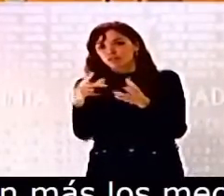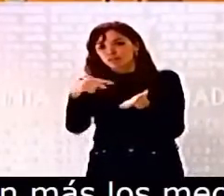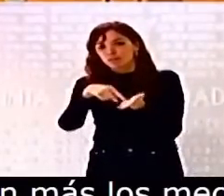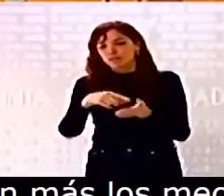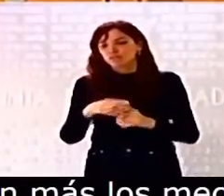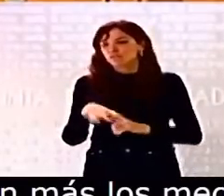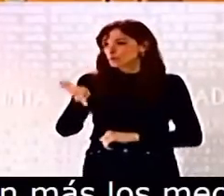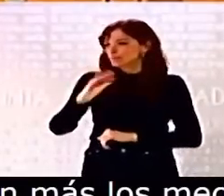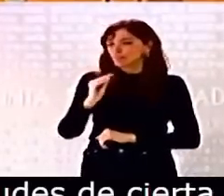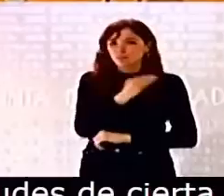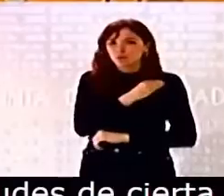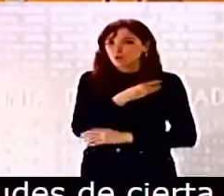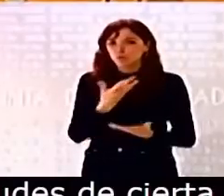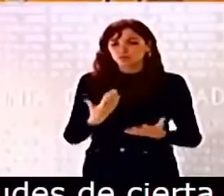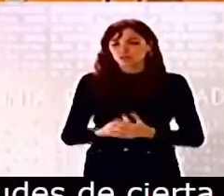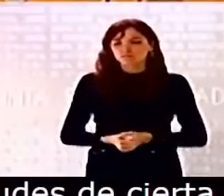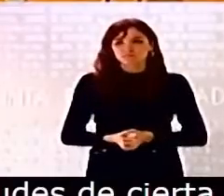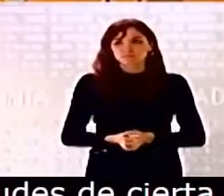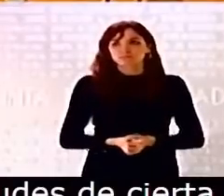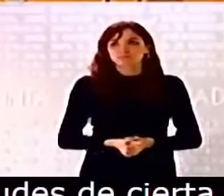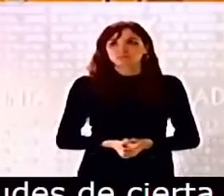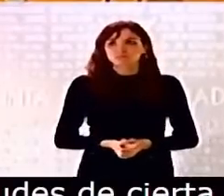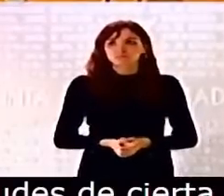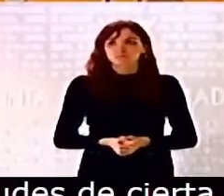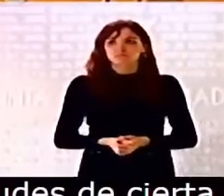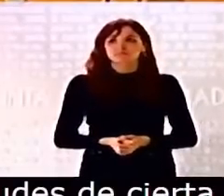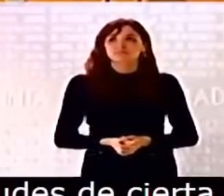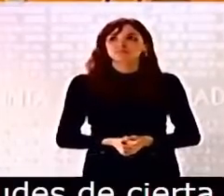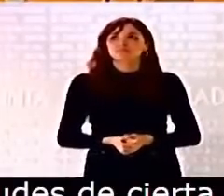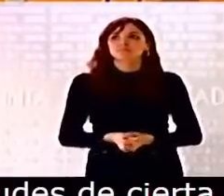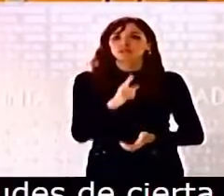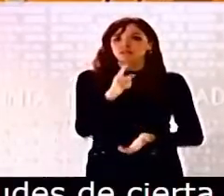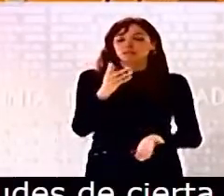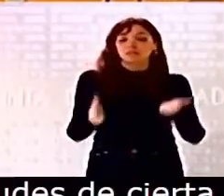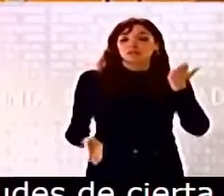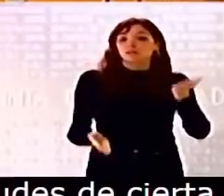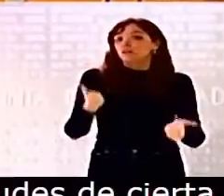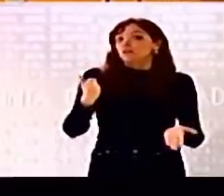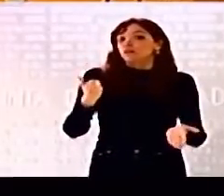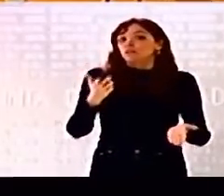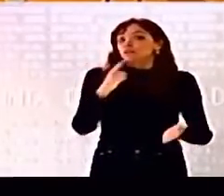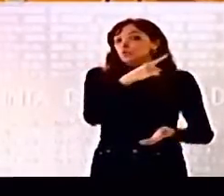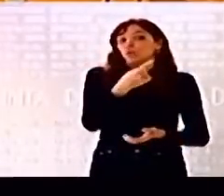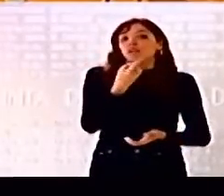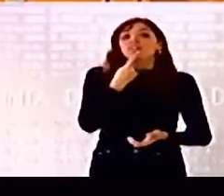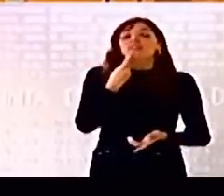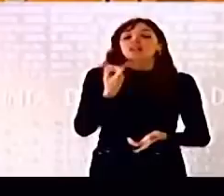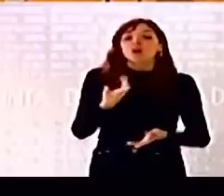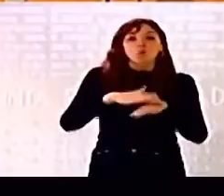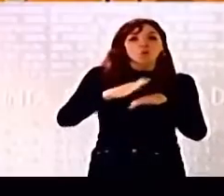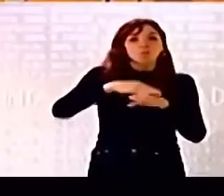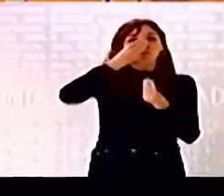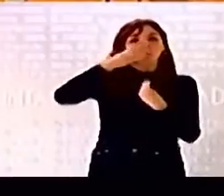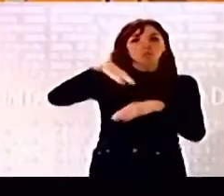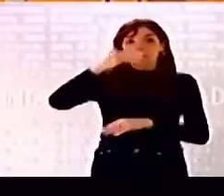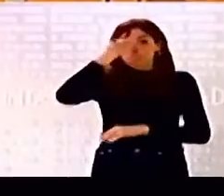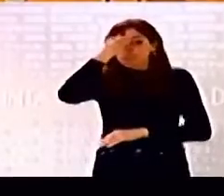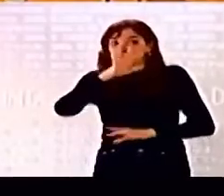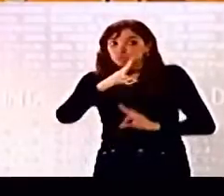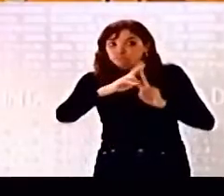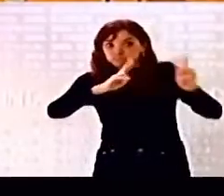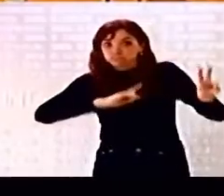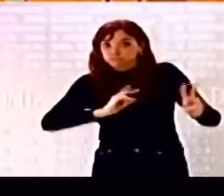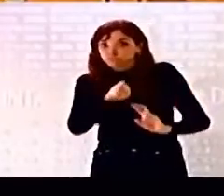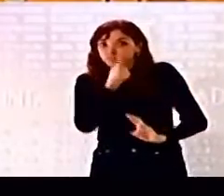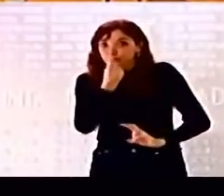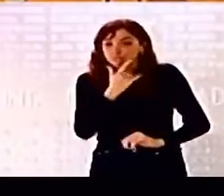he entendido la pregunta, Fabián. ¿Qué es lo que desanima más? Que usted achaca, o al menos así lo he considerado en la respuesta que me ha